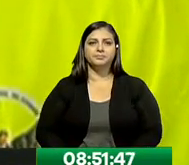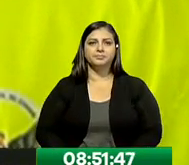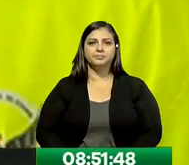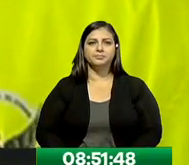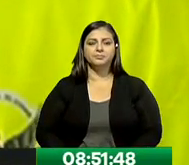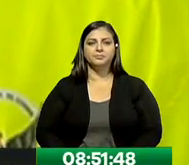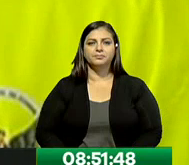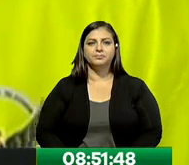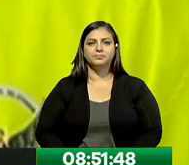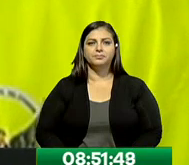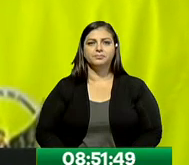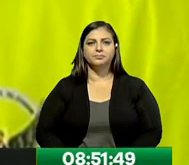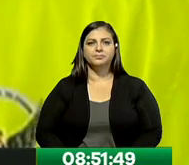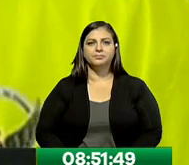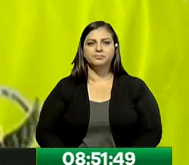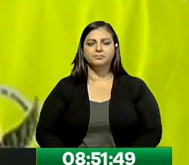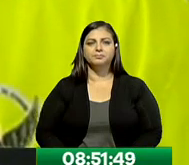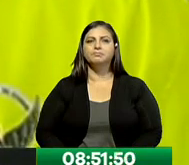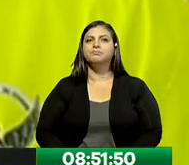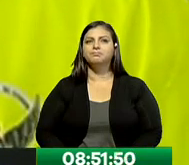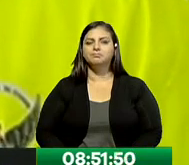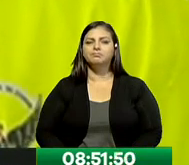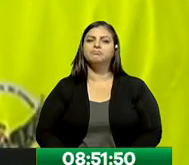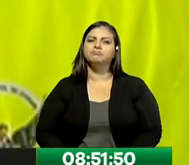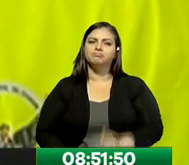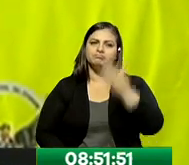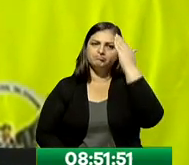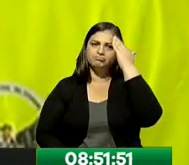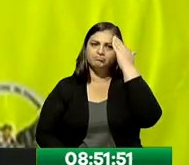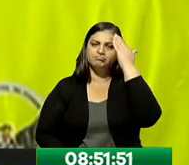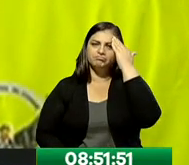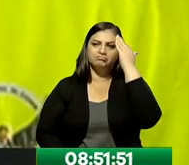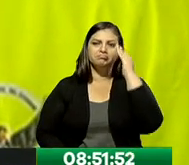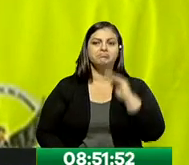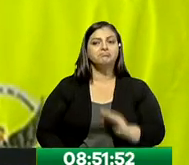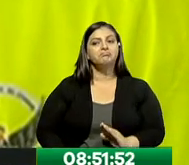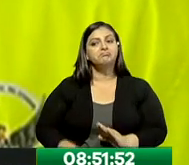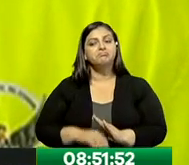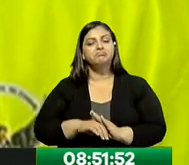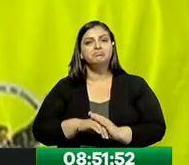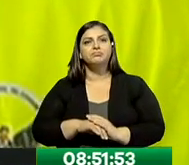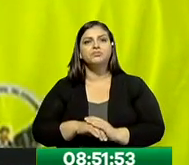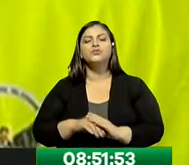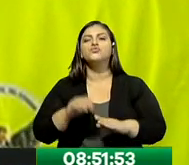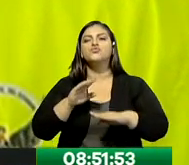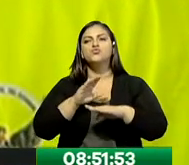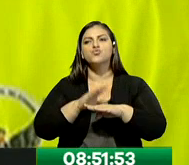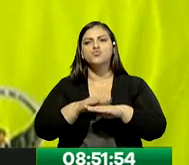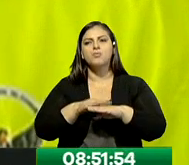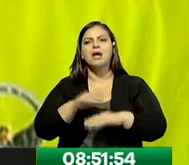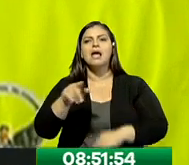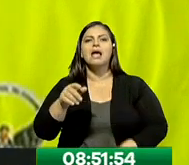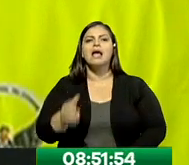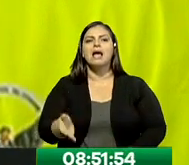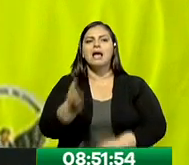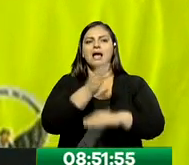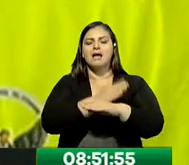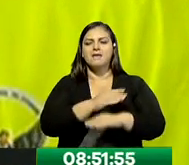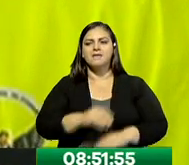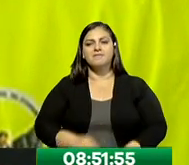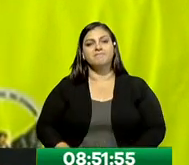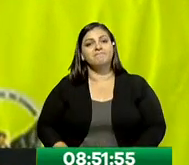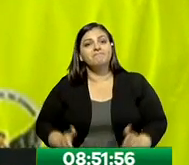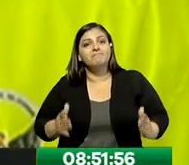muerte de esta persona. Pero sabemos de que esto pudo haber generado de que se ha ubicado